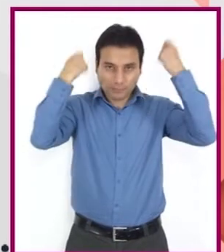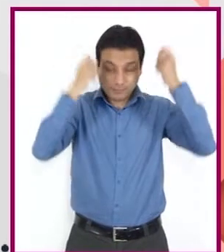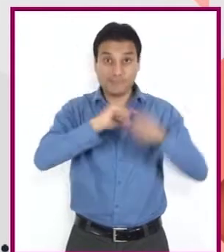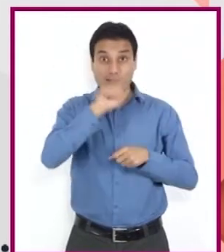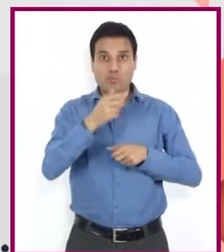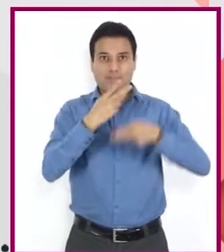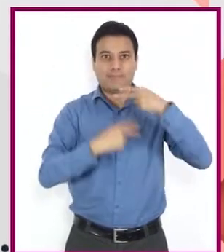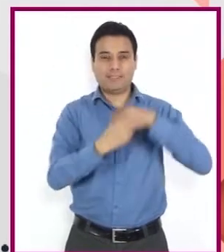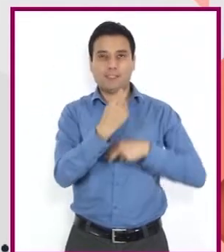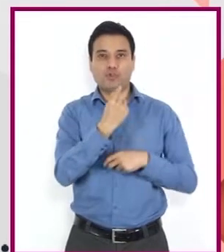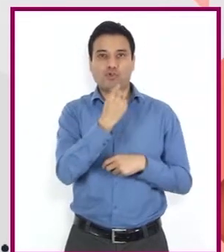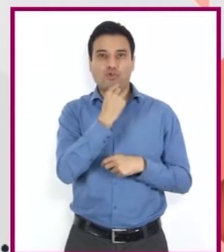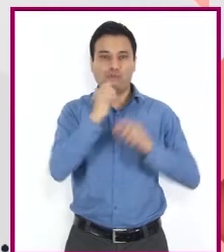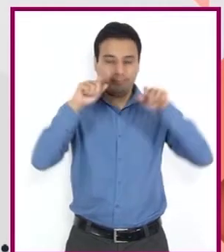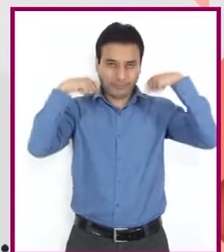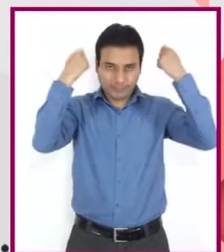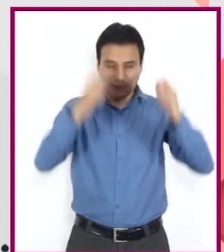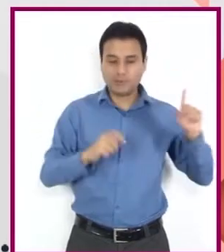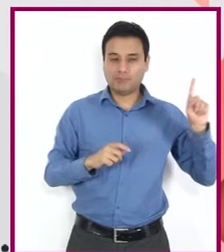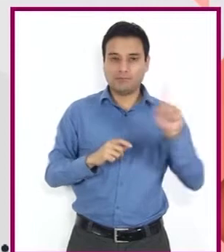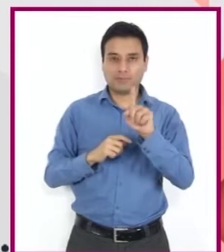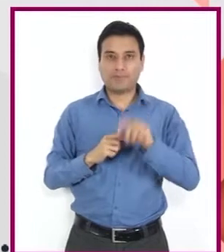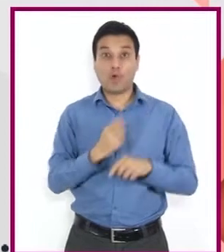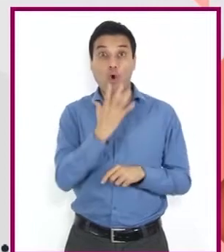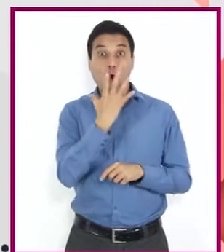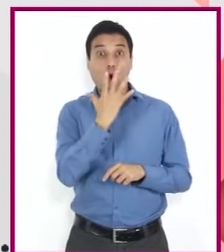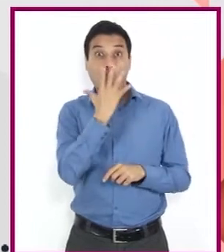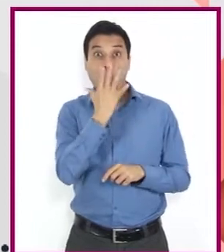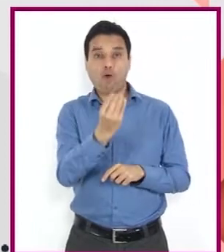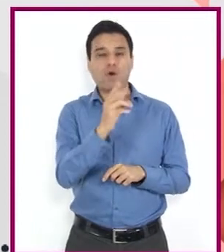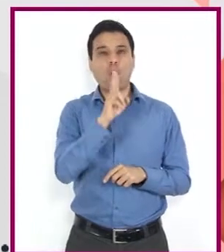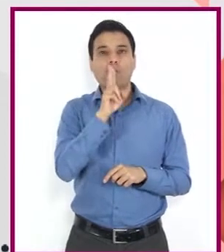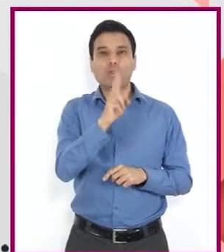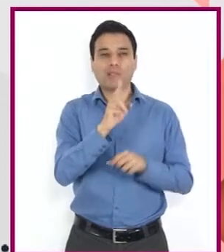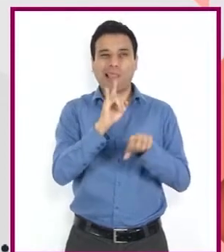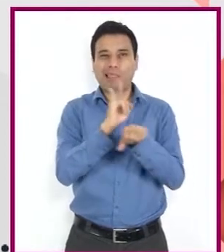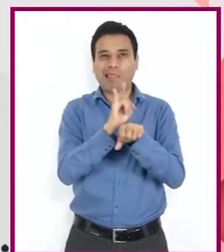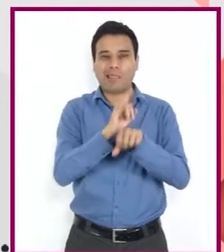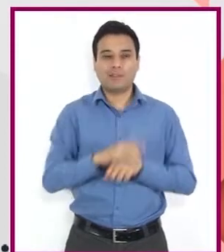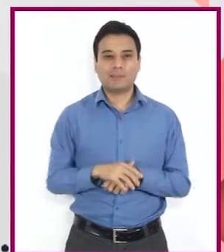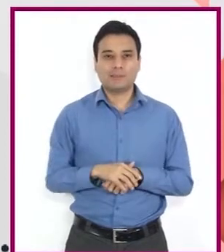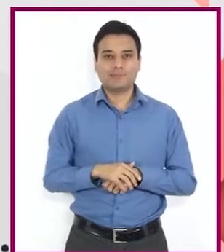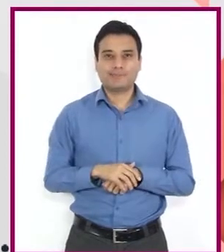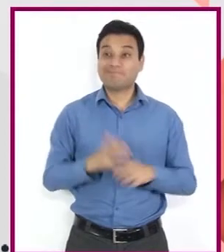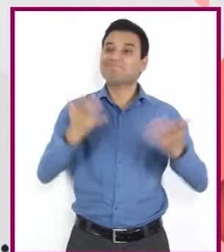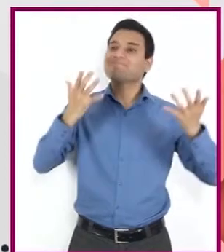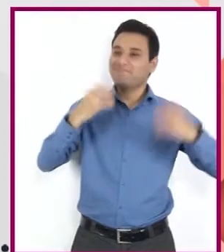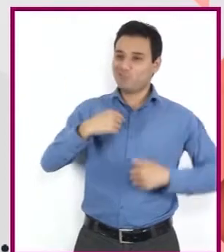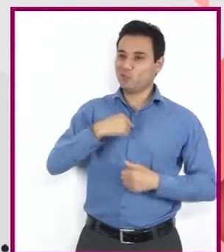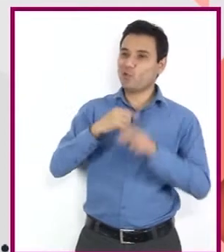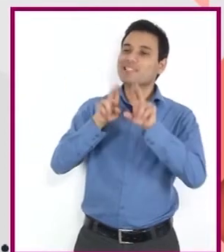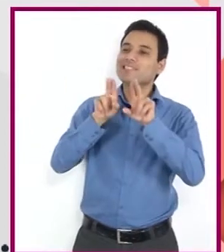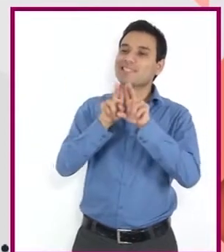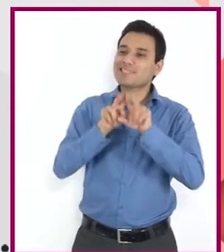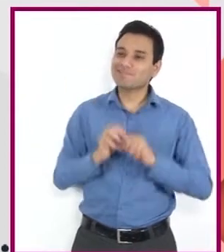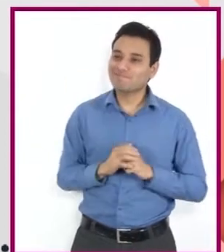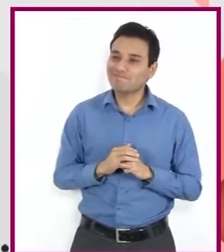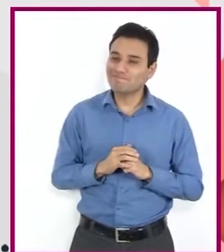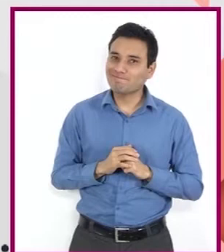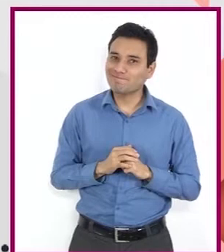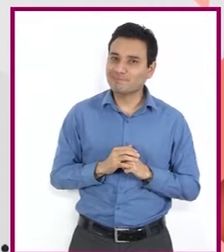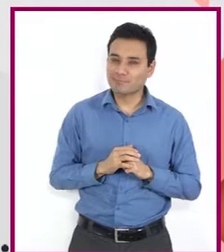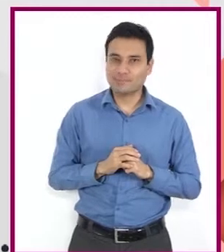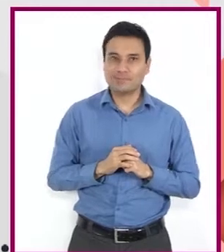abuelita. El lobo fingió la voz. Abuelita, soy tu nieta. Tira